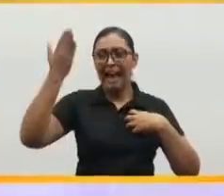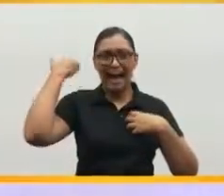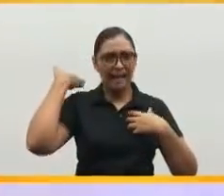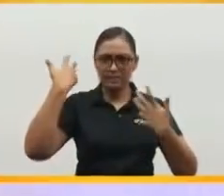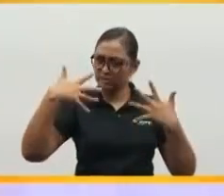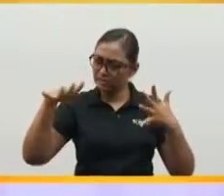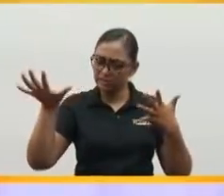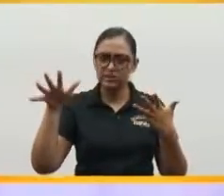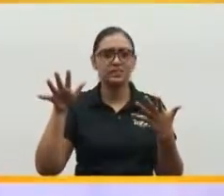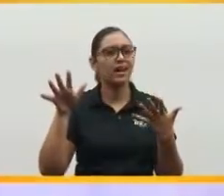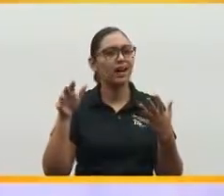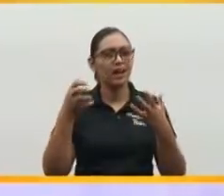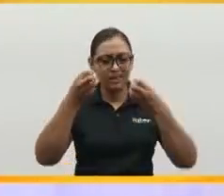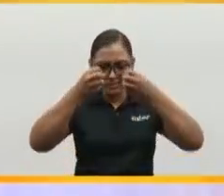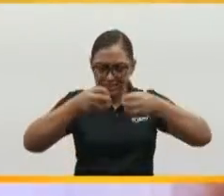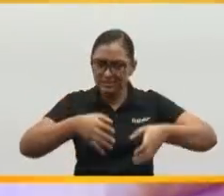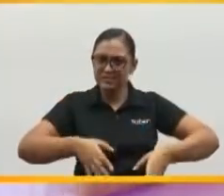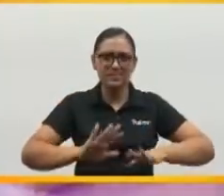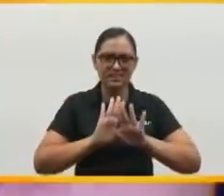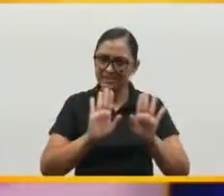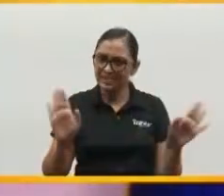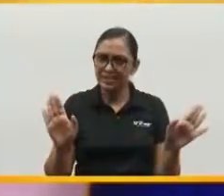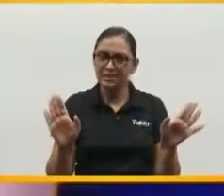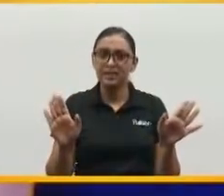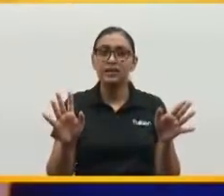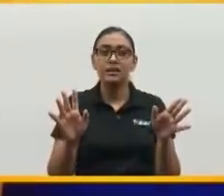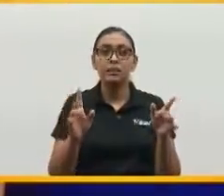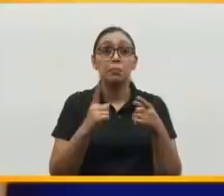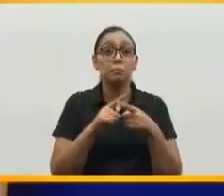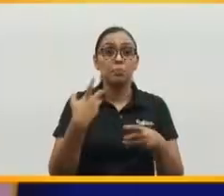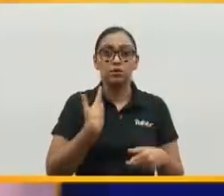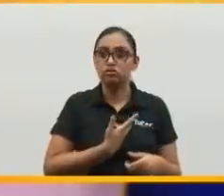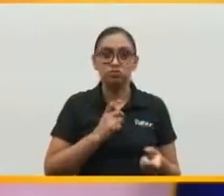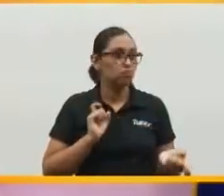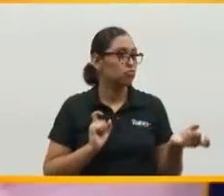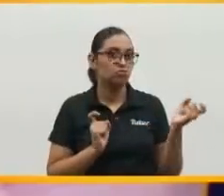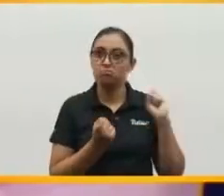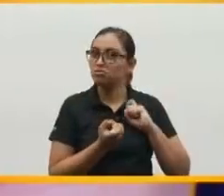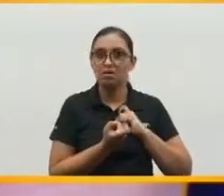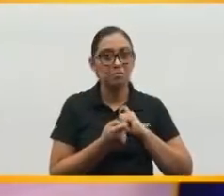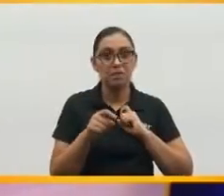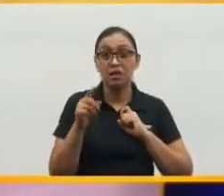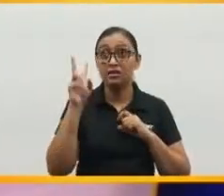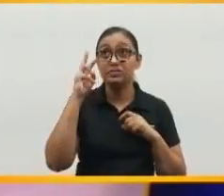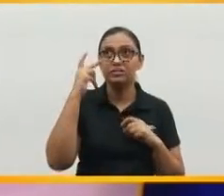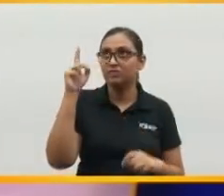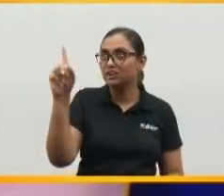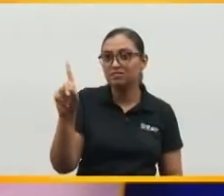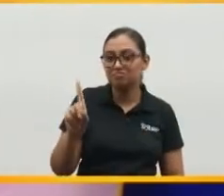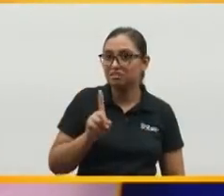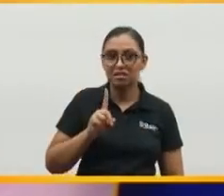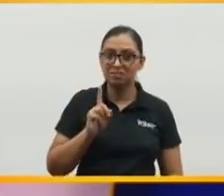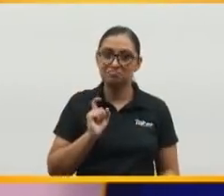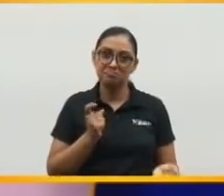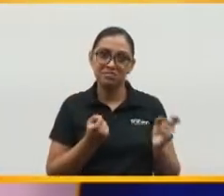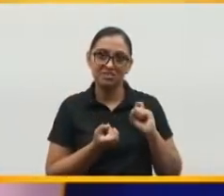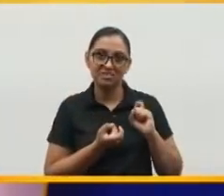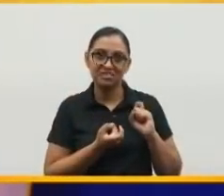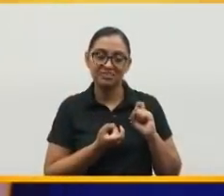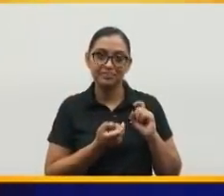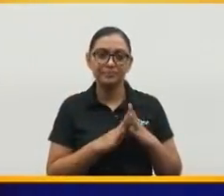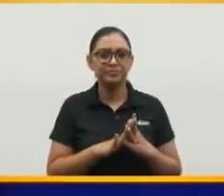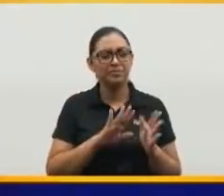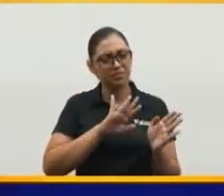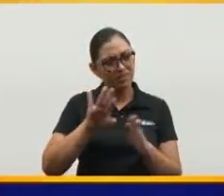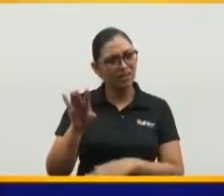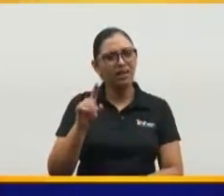si no desaparece de nosotros, significa que el poder de Dios no es que no funcione, es que no está. Es que no está. ¿A cuánto